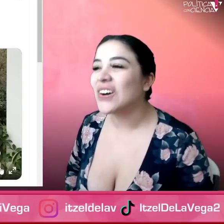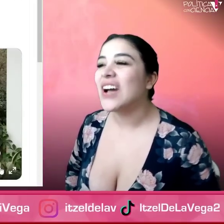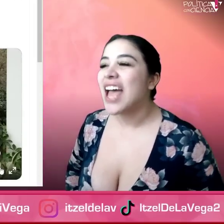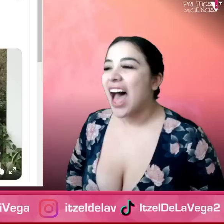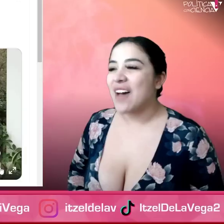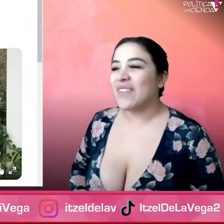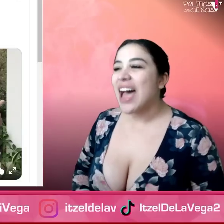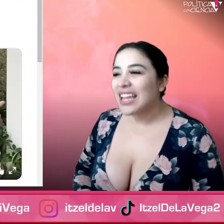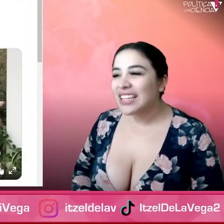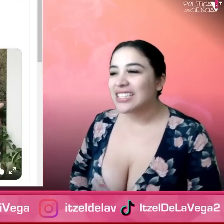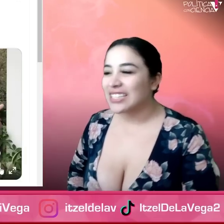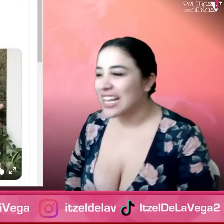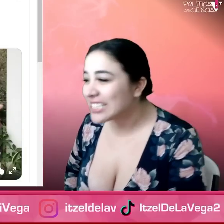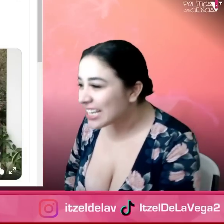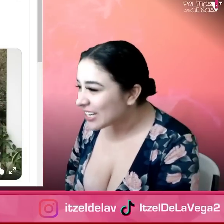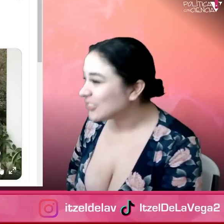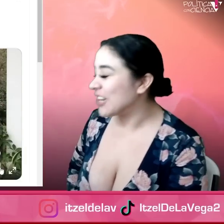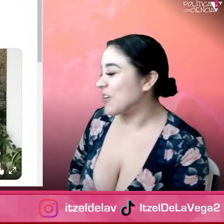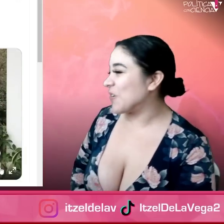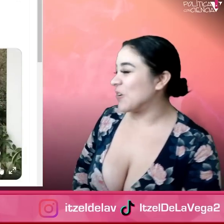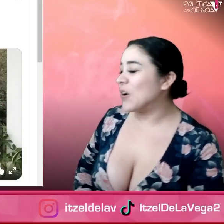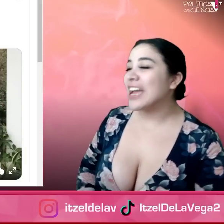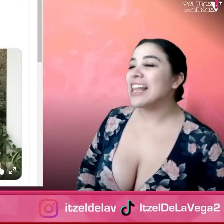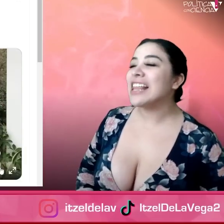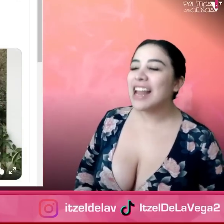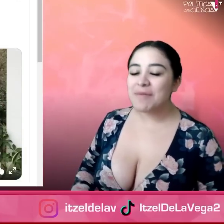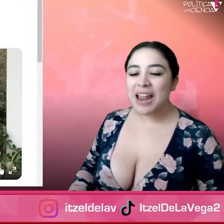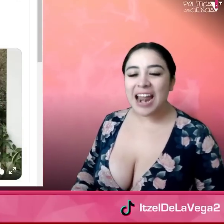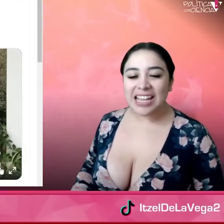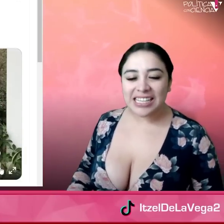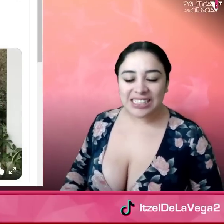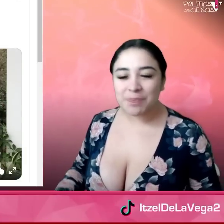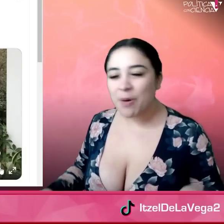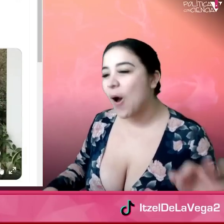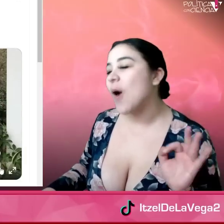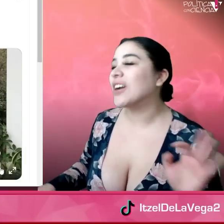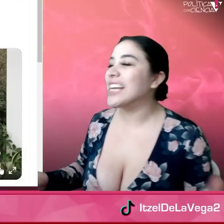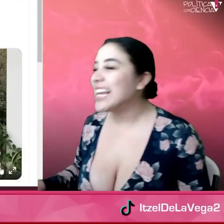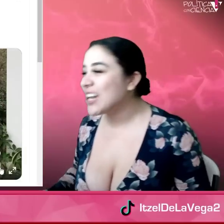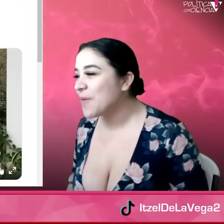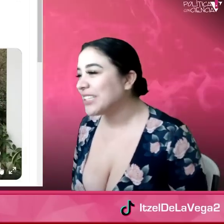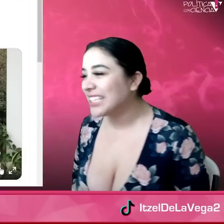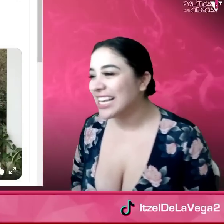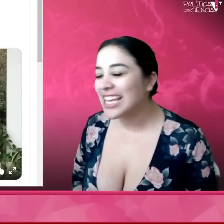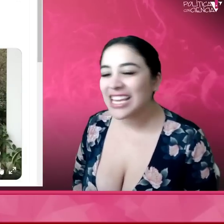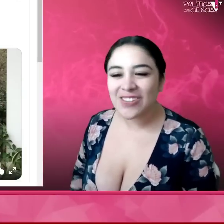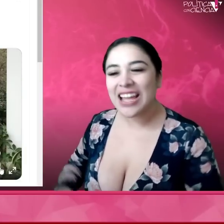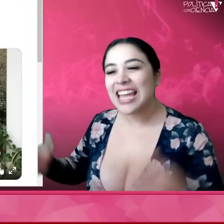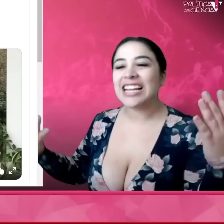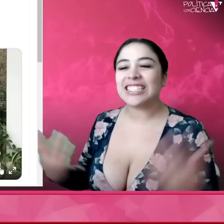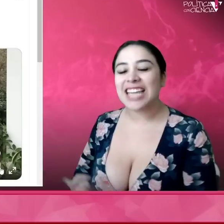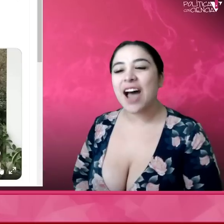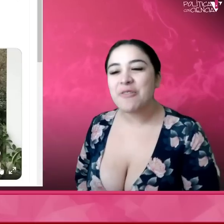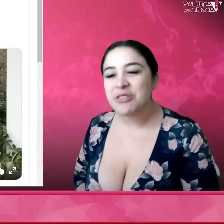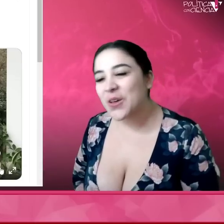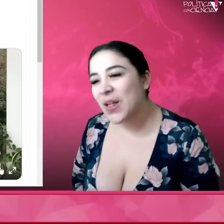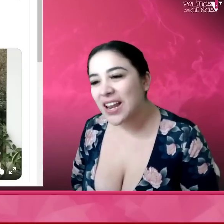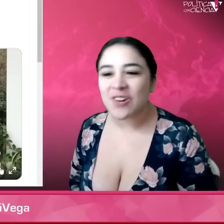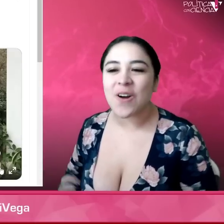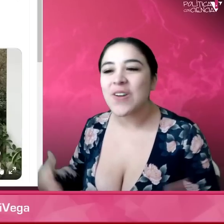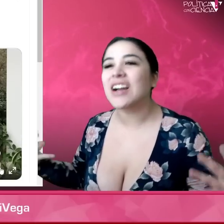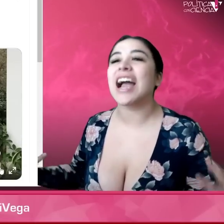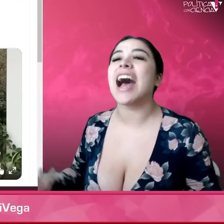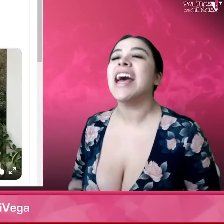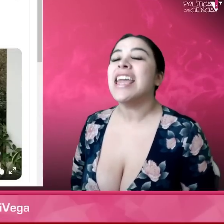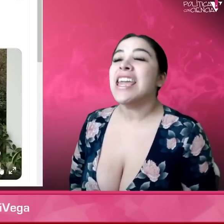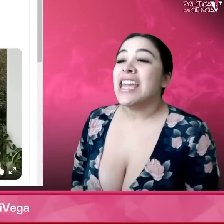le mandó a Bailey Trade o se le ocurrió él ir a hablar ahí tipo Gringo el chavo y